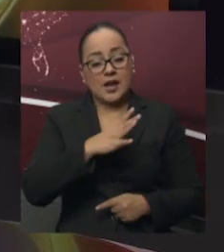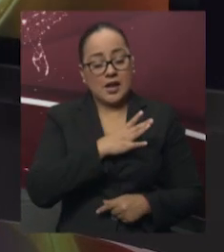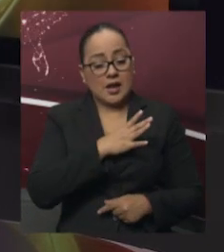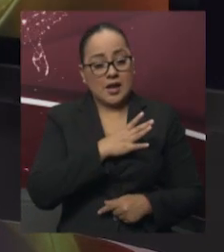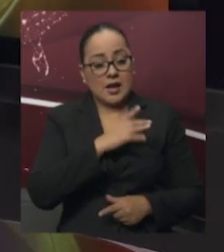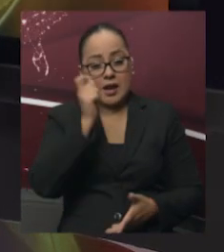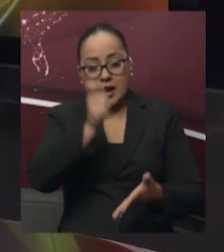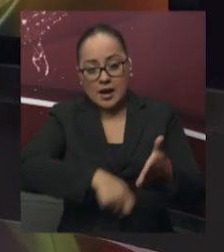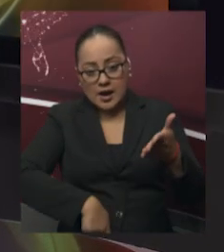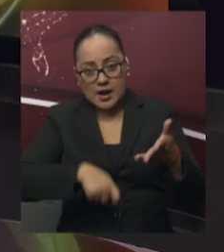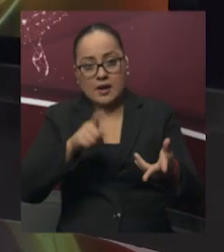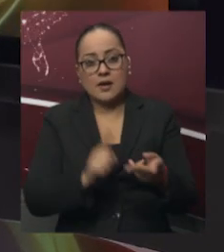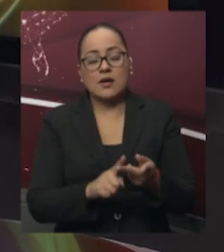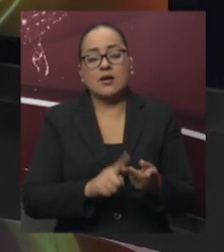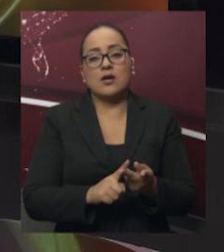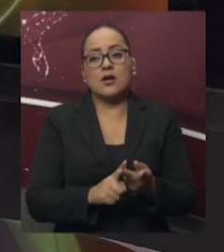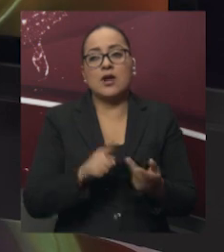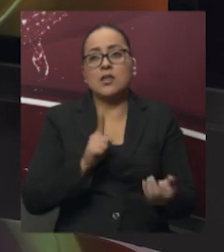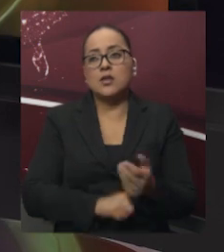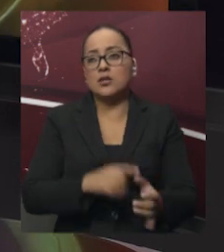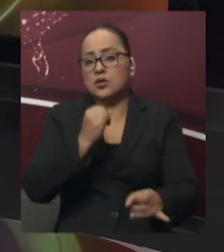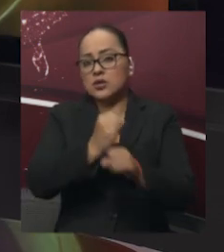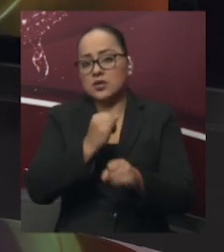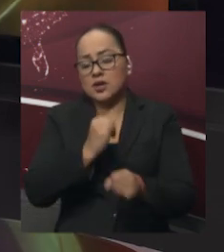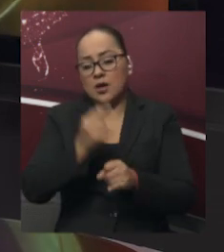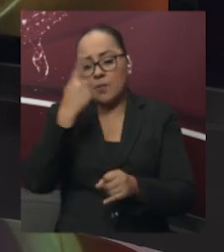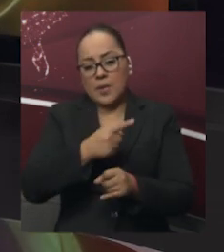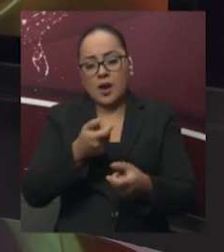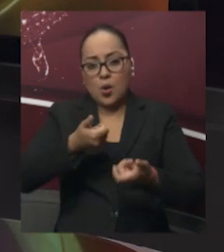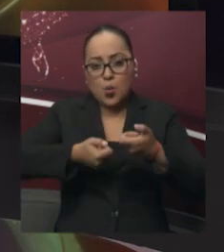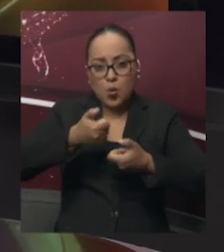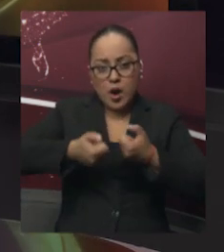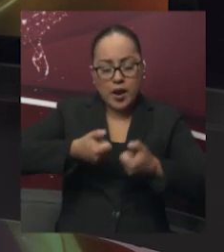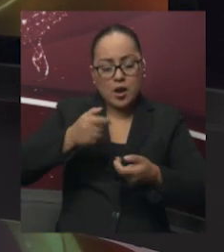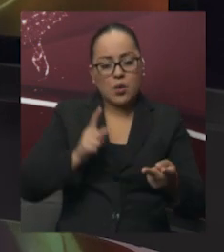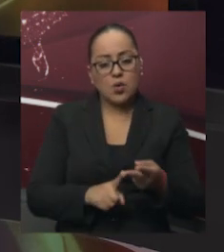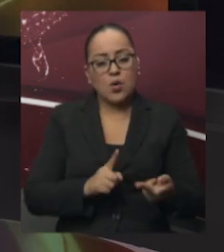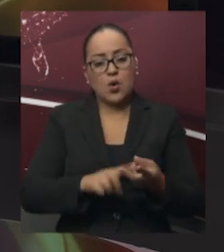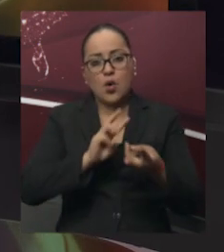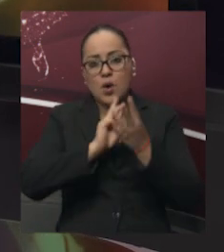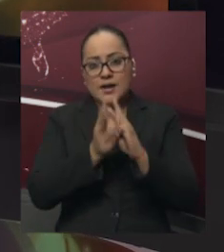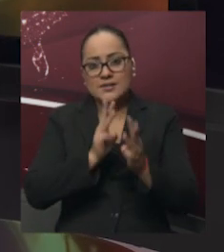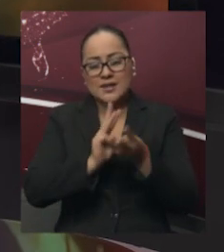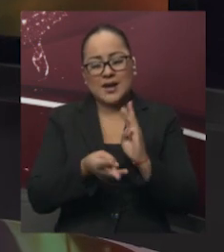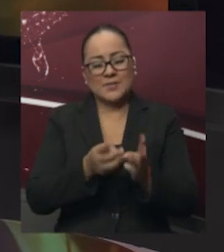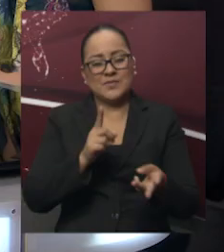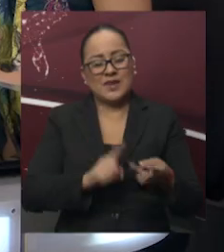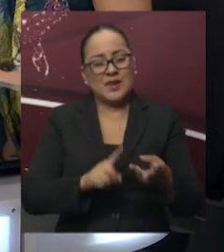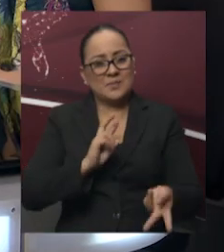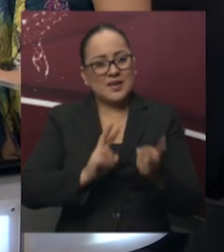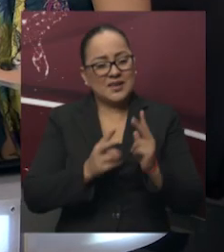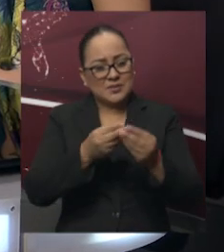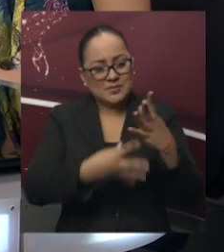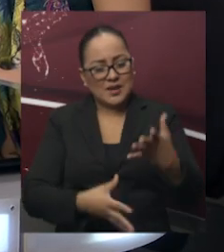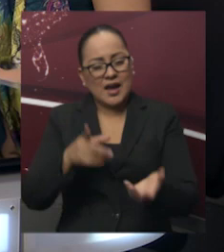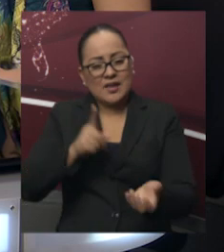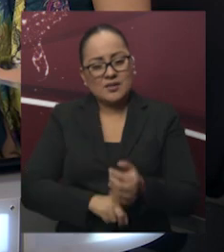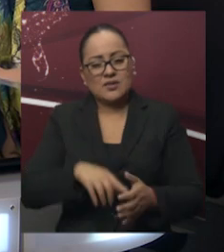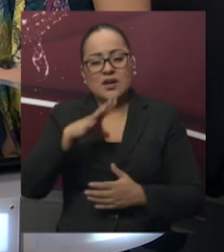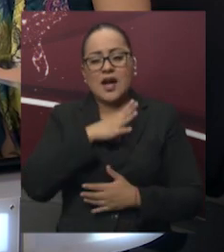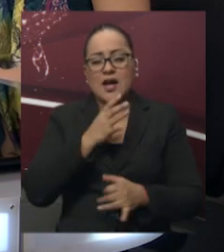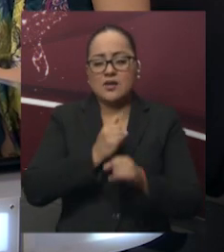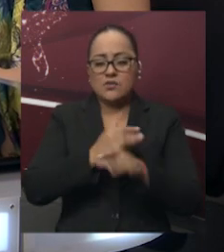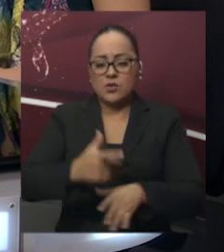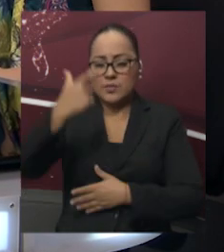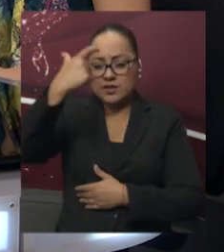de crédito, nos conectamos en línea para jugar un videojuego o en el WhatsApp cuando estamos platicando con alguien. Todo esto va generando